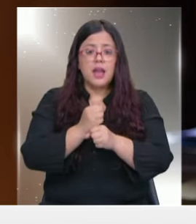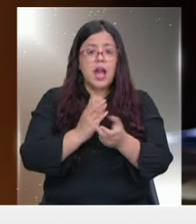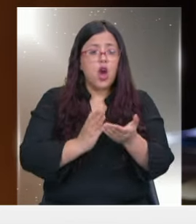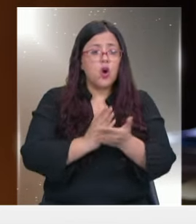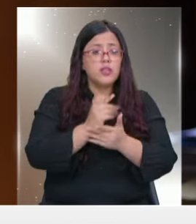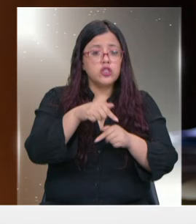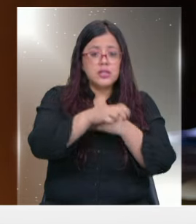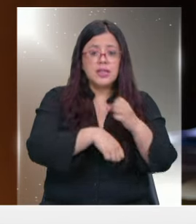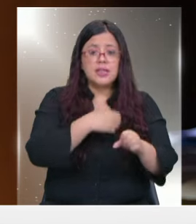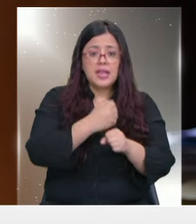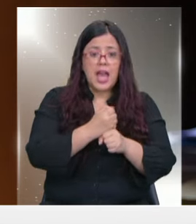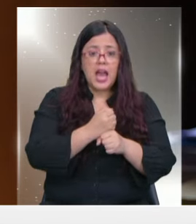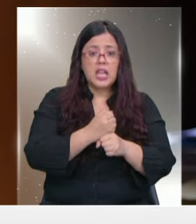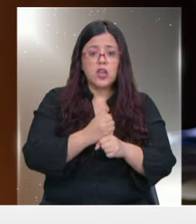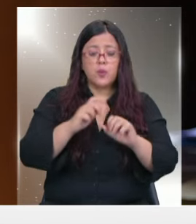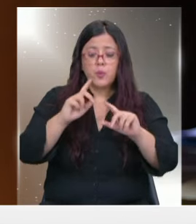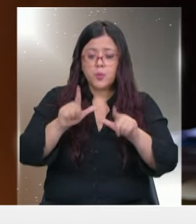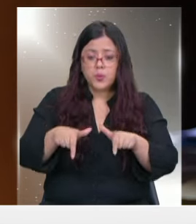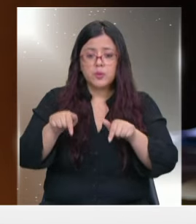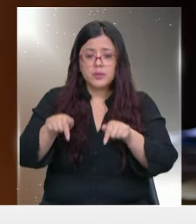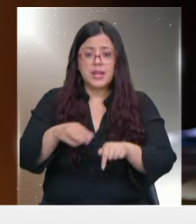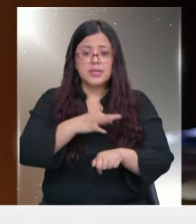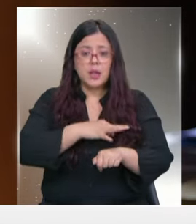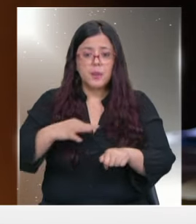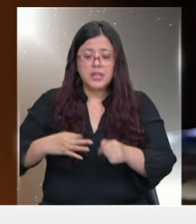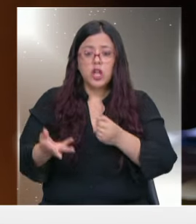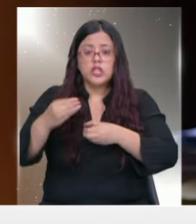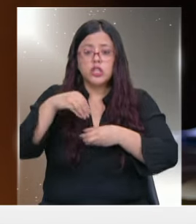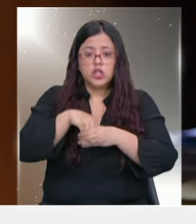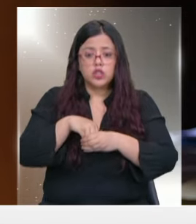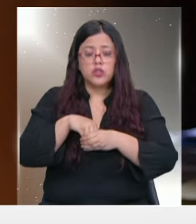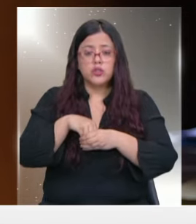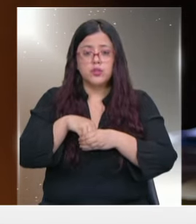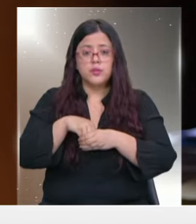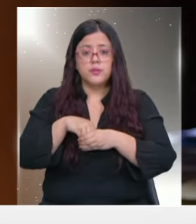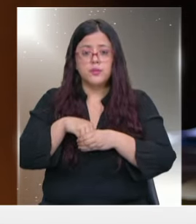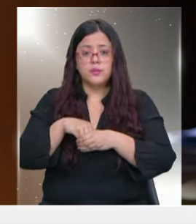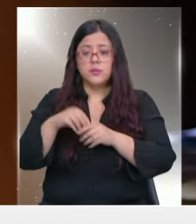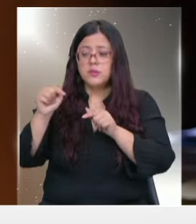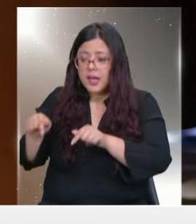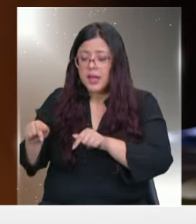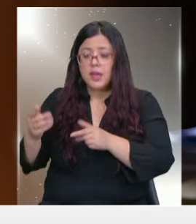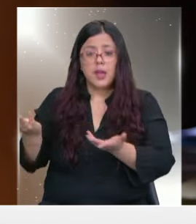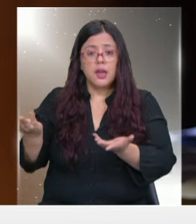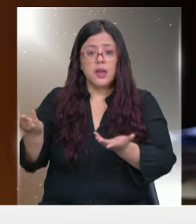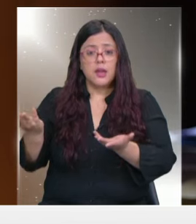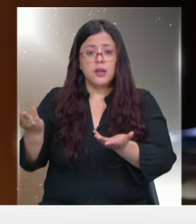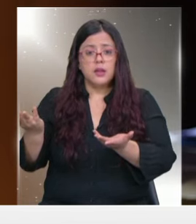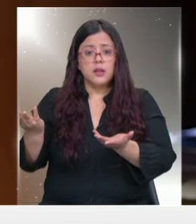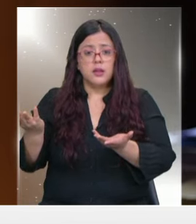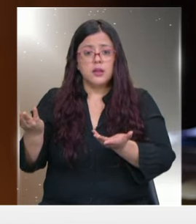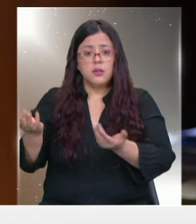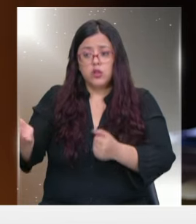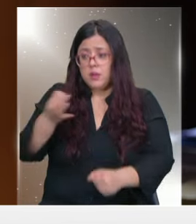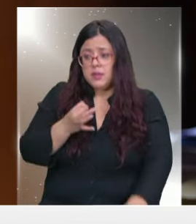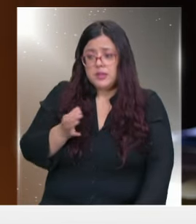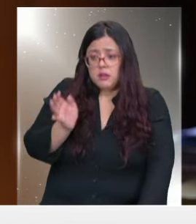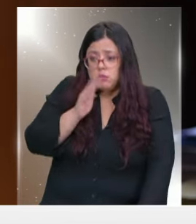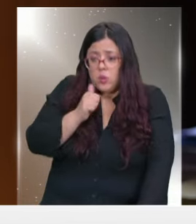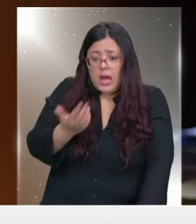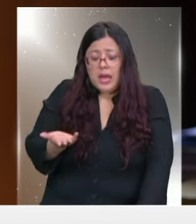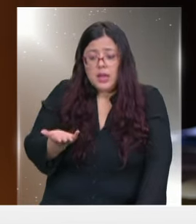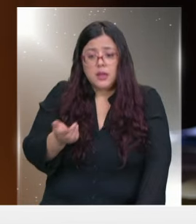él, desde otra dependencia del Ministerio del Interior, y no hay tal, es lo que ella me ha señalado, lo